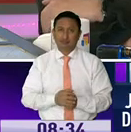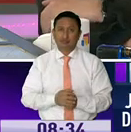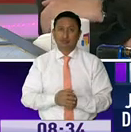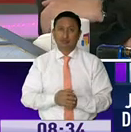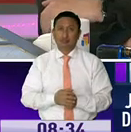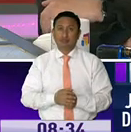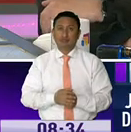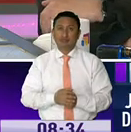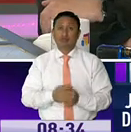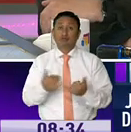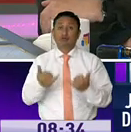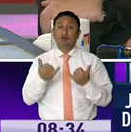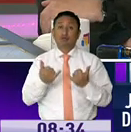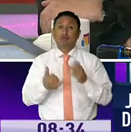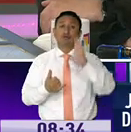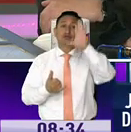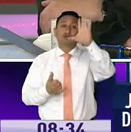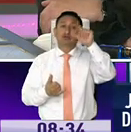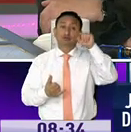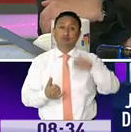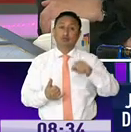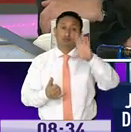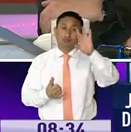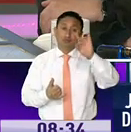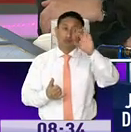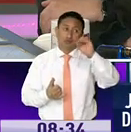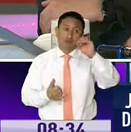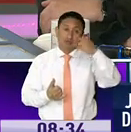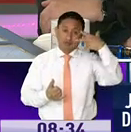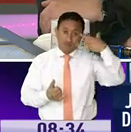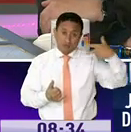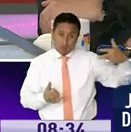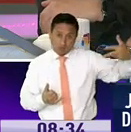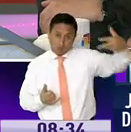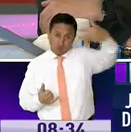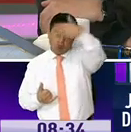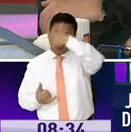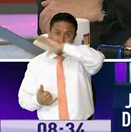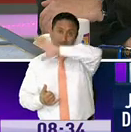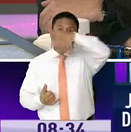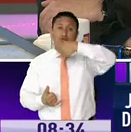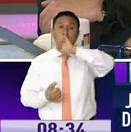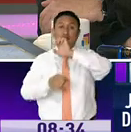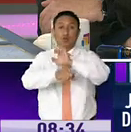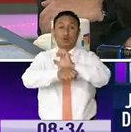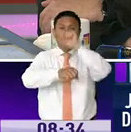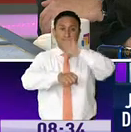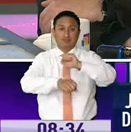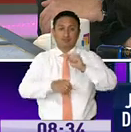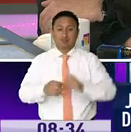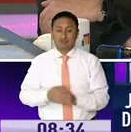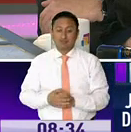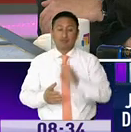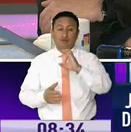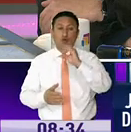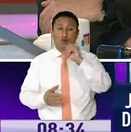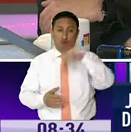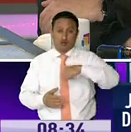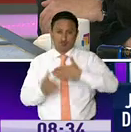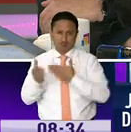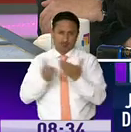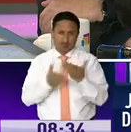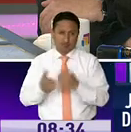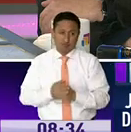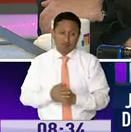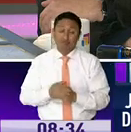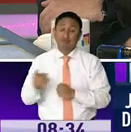porque nosotros estamos con 5.800 cámaras a nivel nacional, que estamos al servicio de las disposiciones del COE Nacional, en este caso el toque de